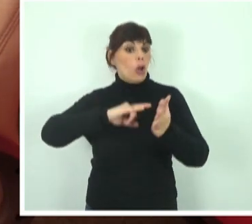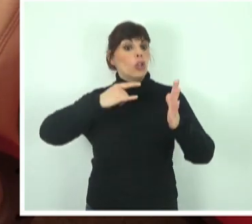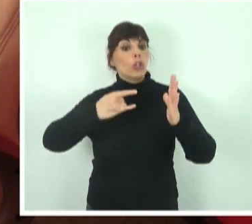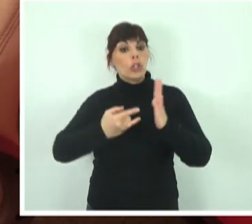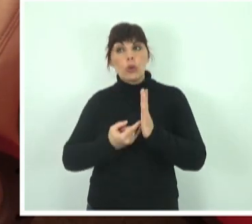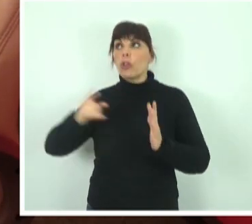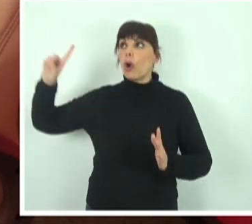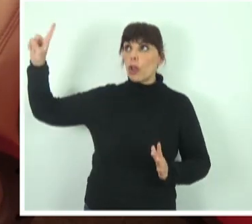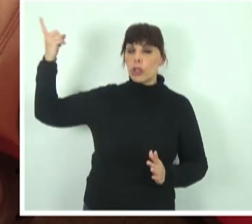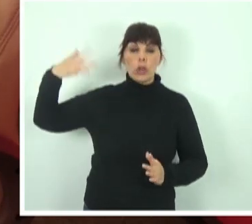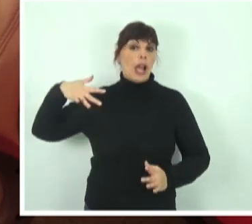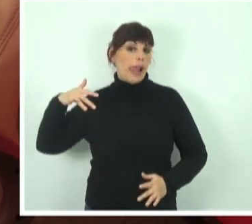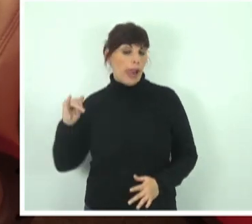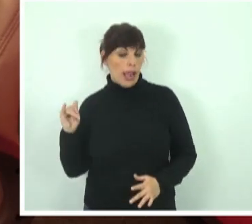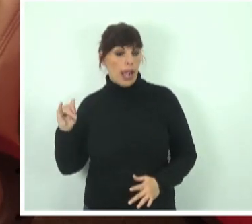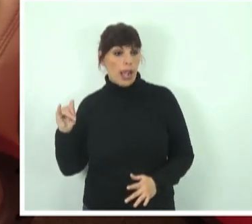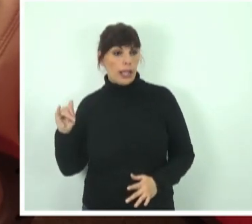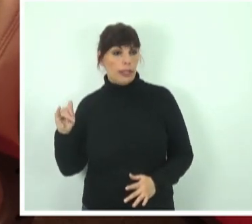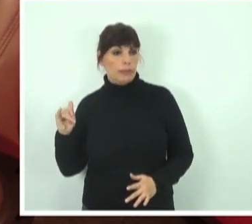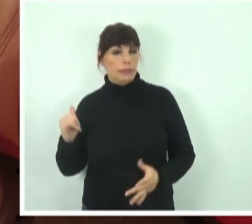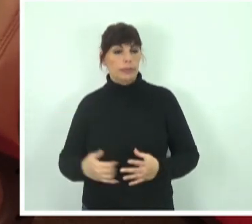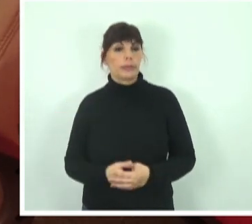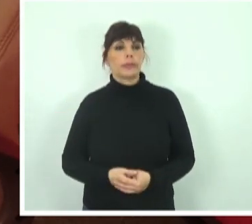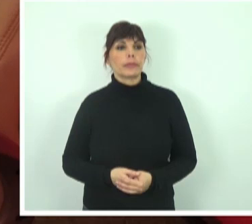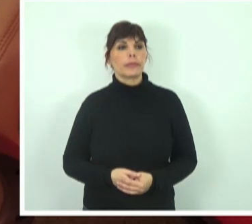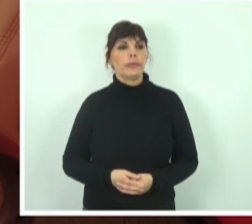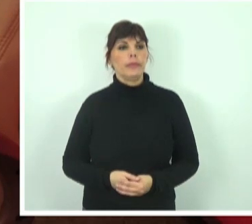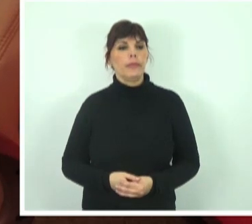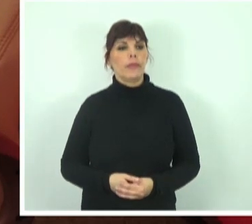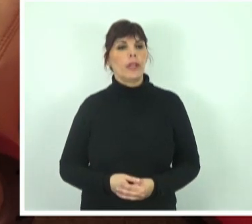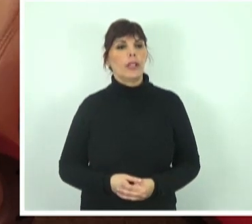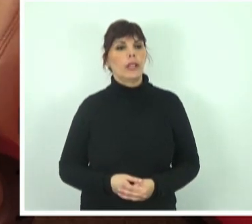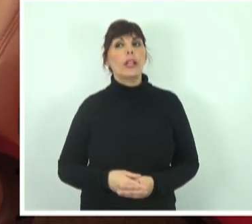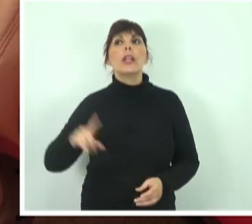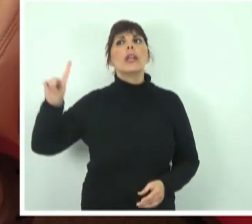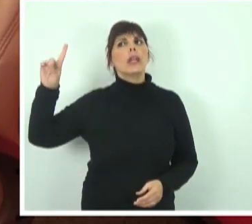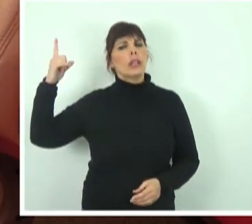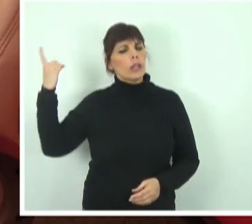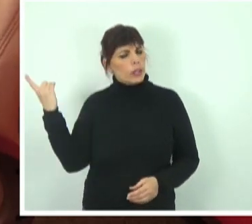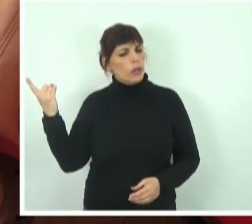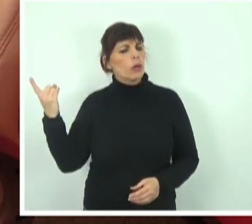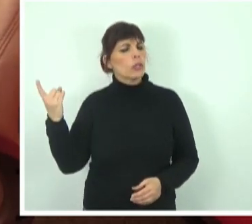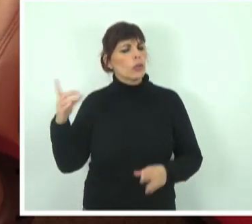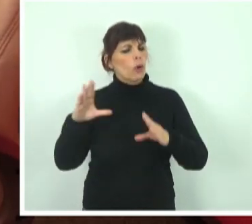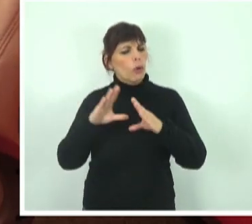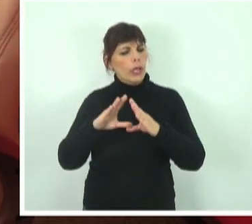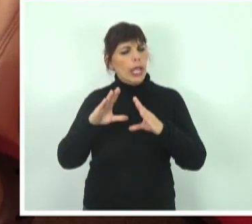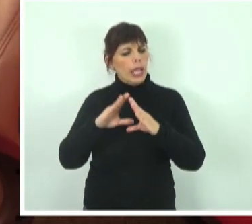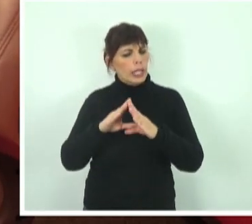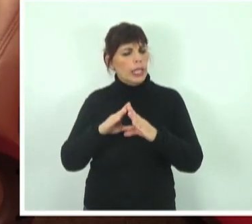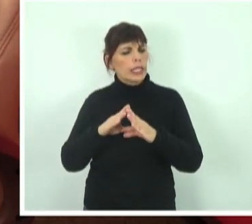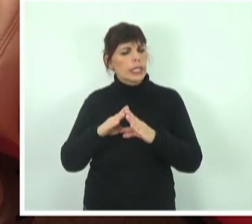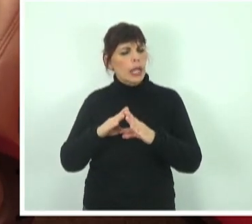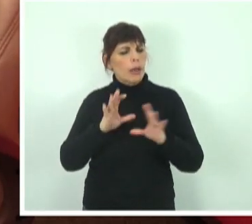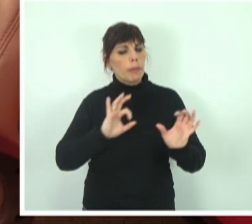parte de una congregación al aire. Si tú tienes posibilidad de visitar la iglesia, tienes que